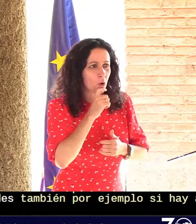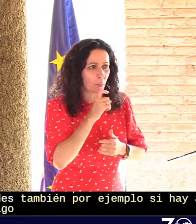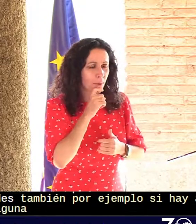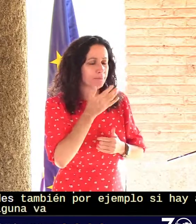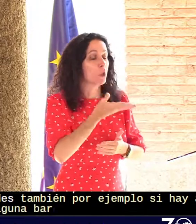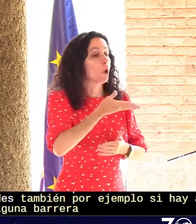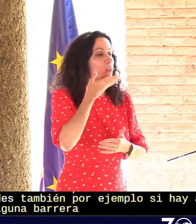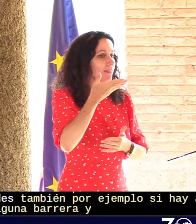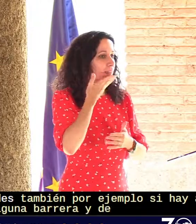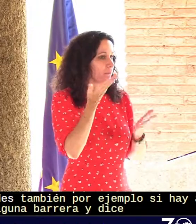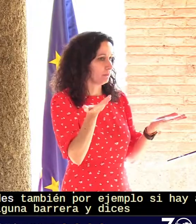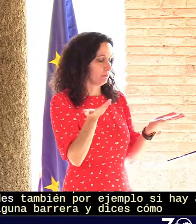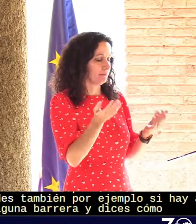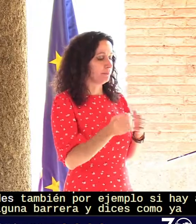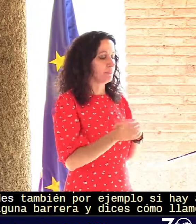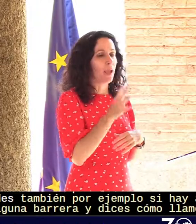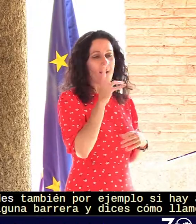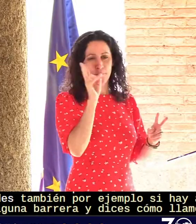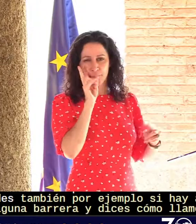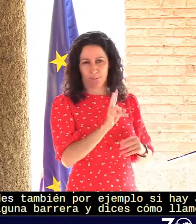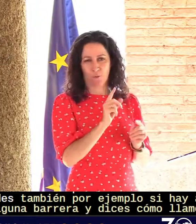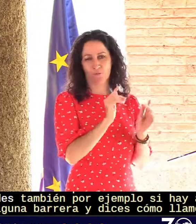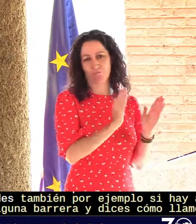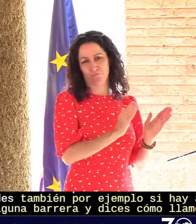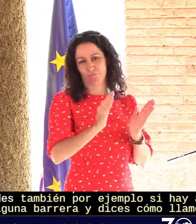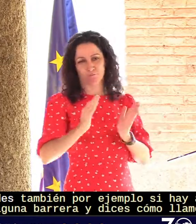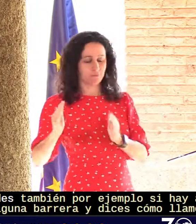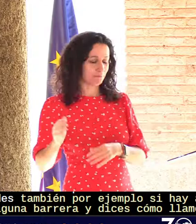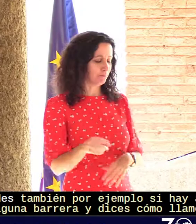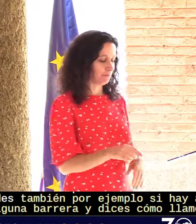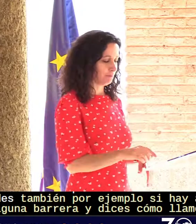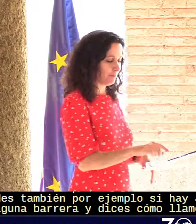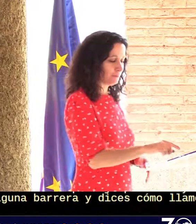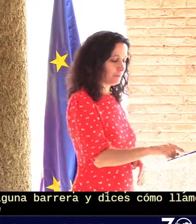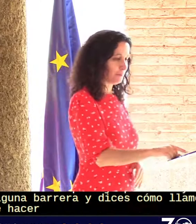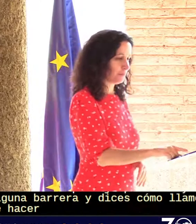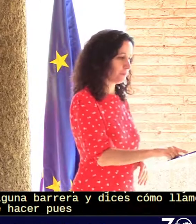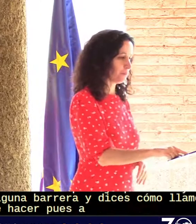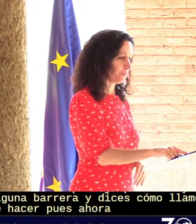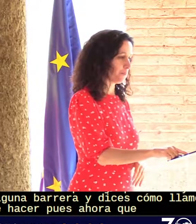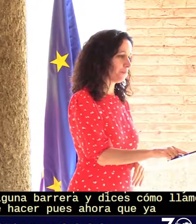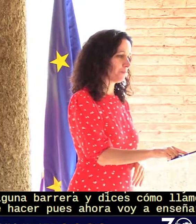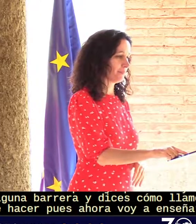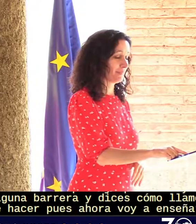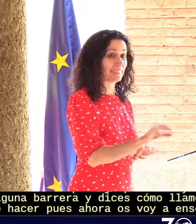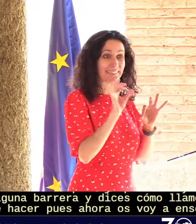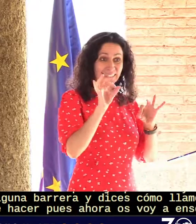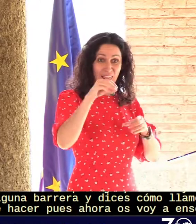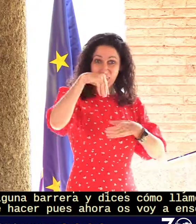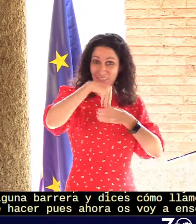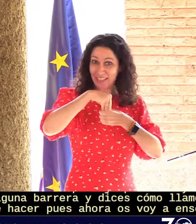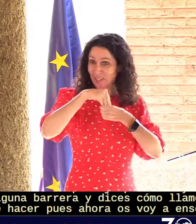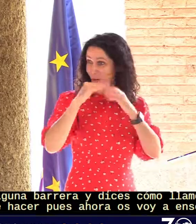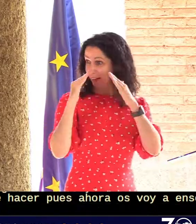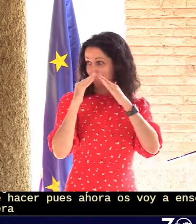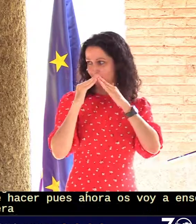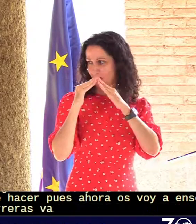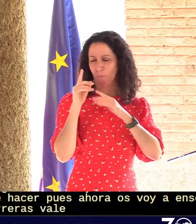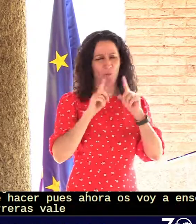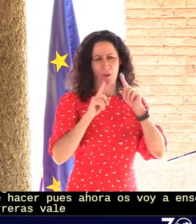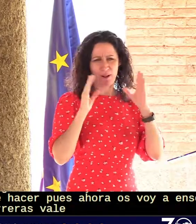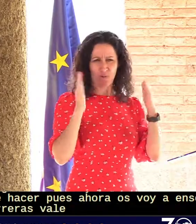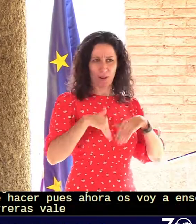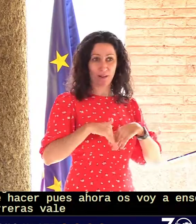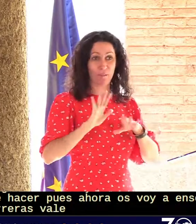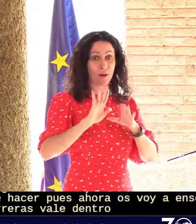alguna barrera Y dices cómo llamo eh a un oyente cómo tengo que hacer Pues ahora os voy a enseñar cómo resolvemos estas barreras vale